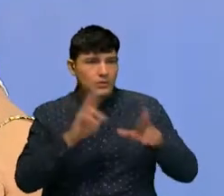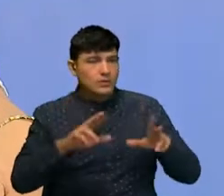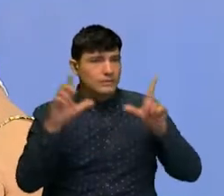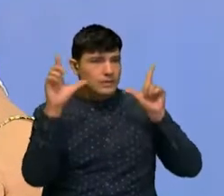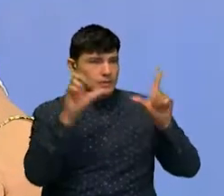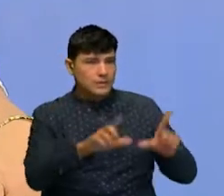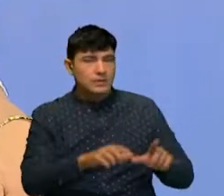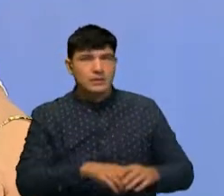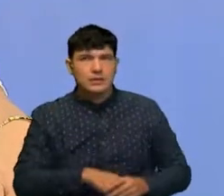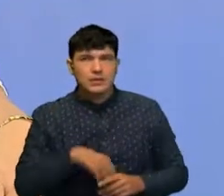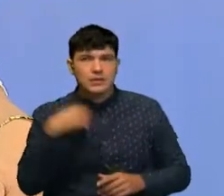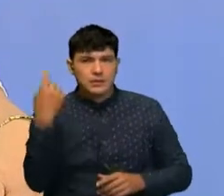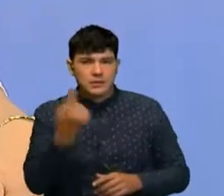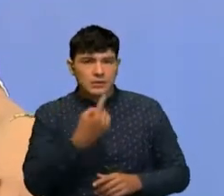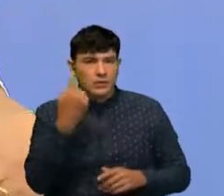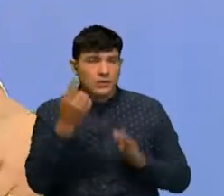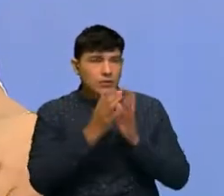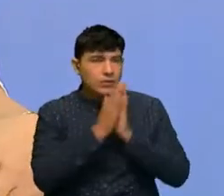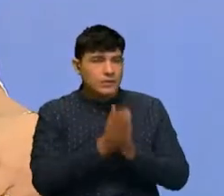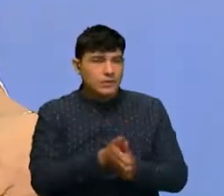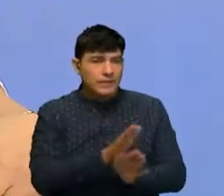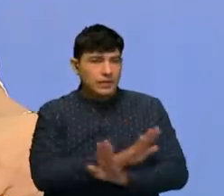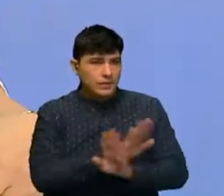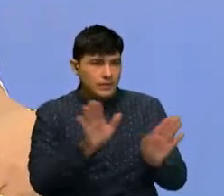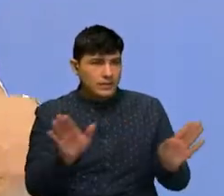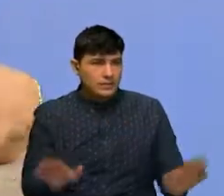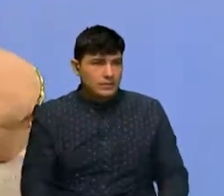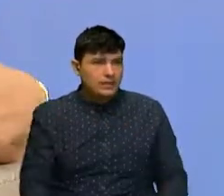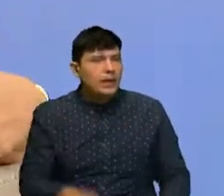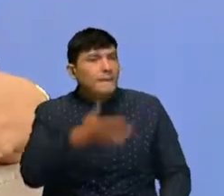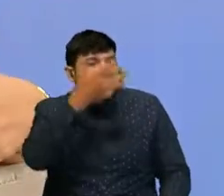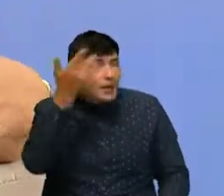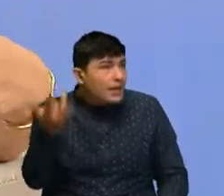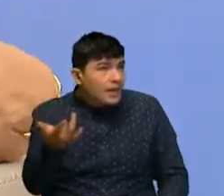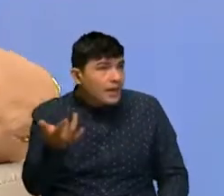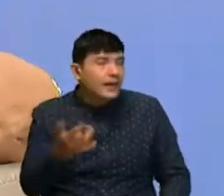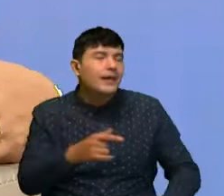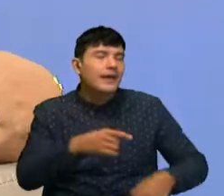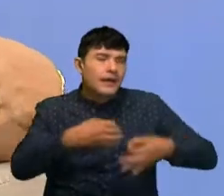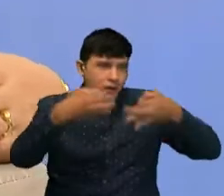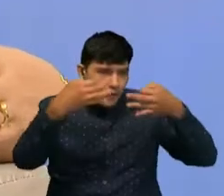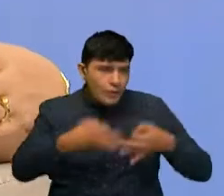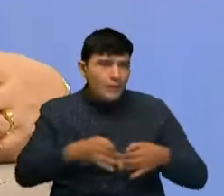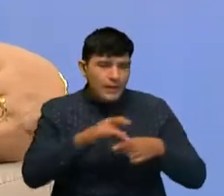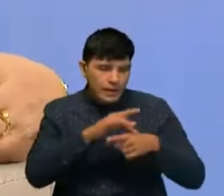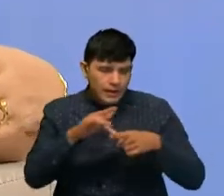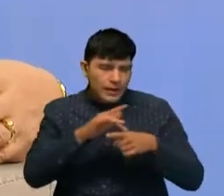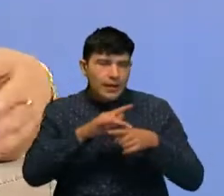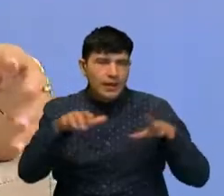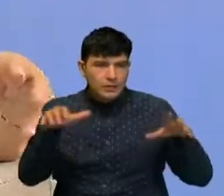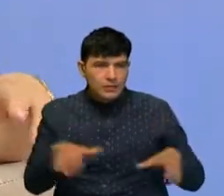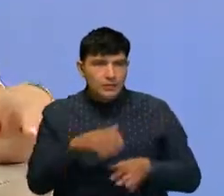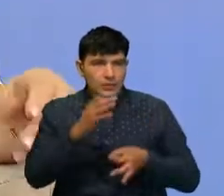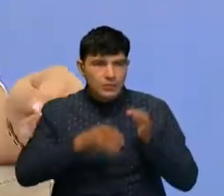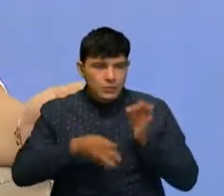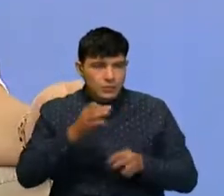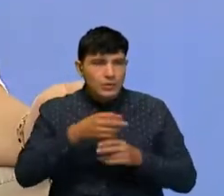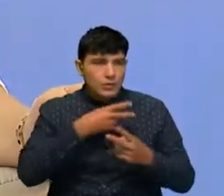mesada 14, solo la de diciembre. ¿En qué? ¿Por qué? En cumplimiento de la aplicación del acto legislativo